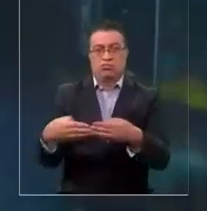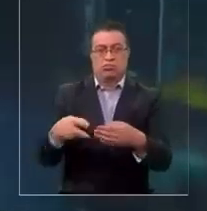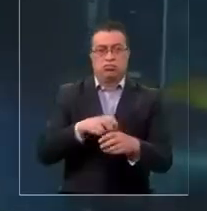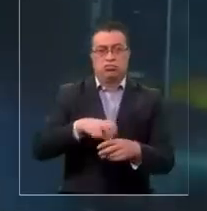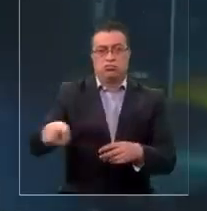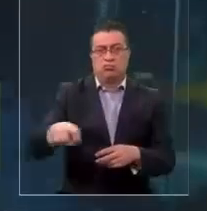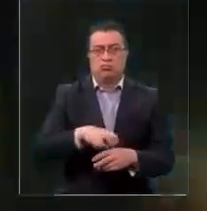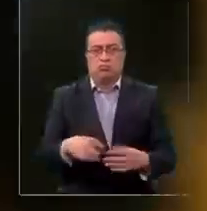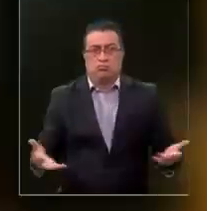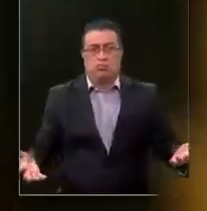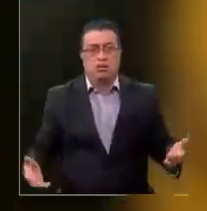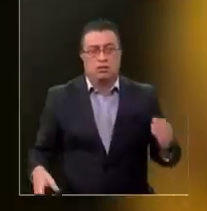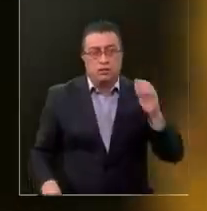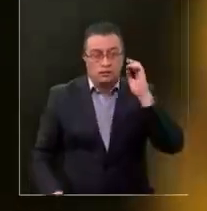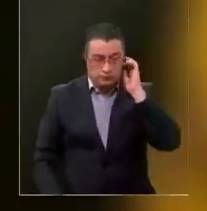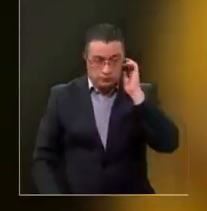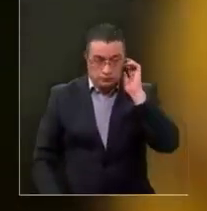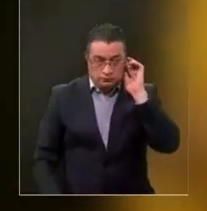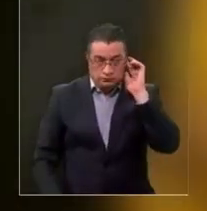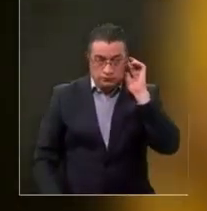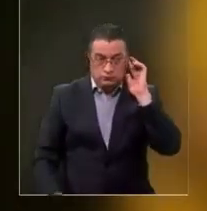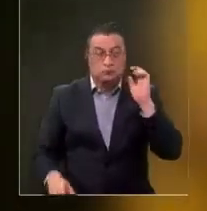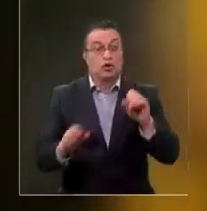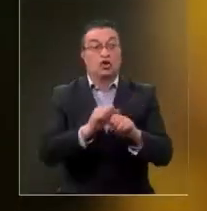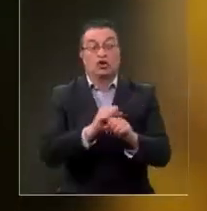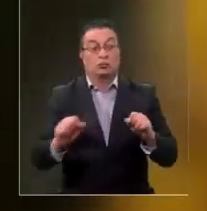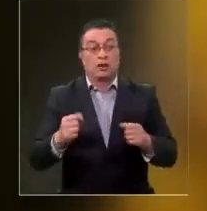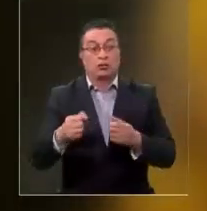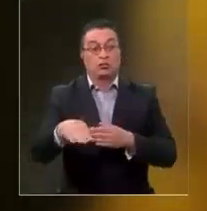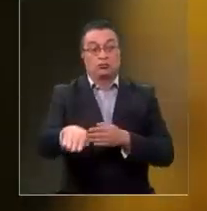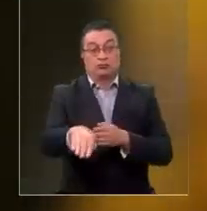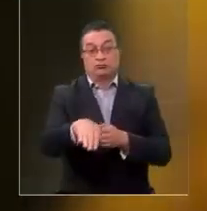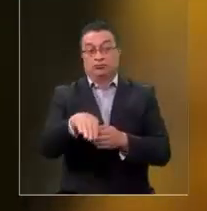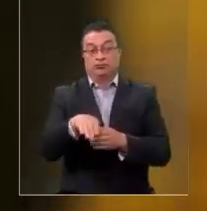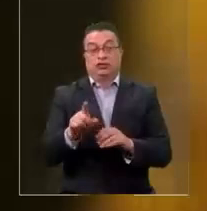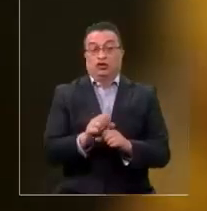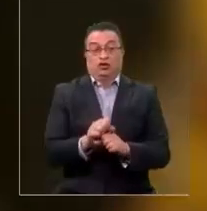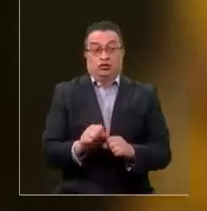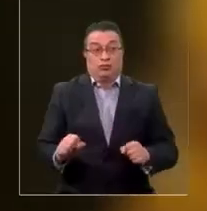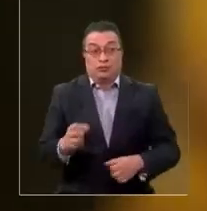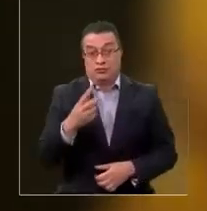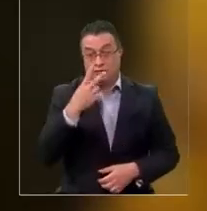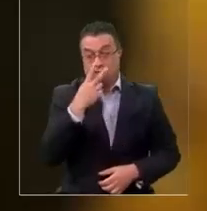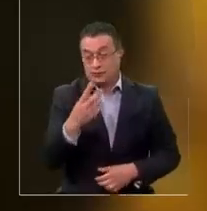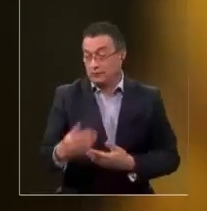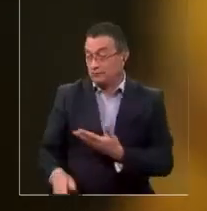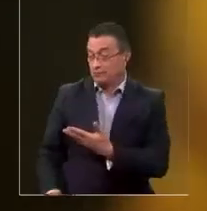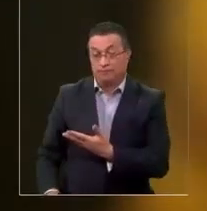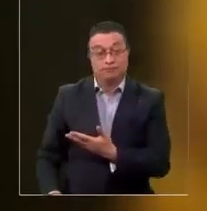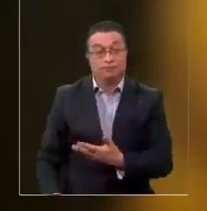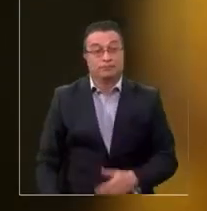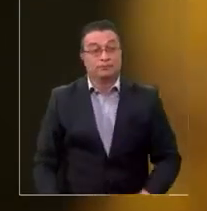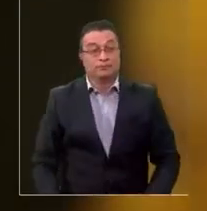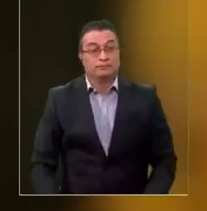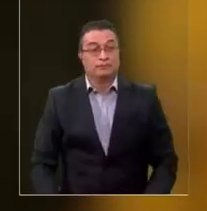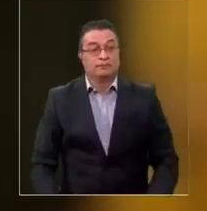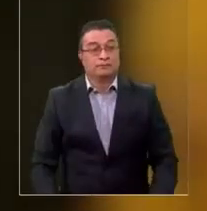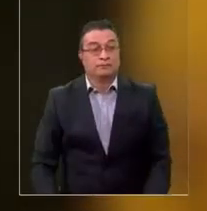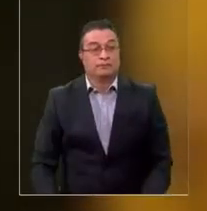uso. Es imposible entrar el auto ahí, como ven.